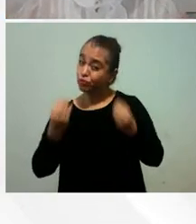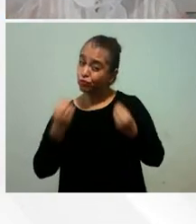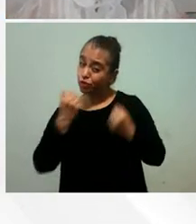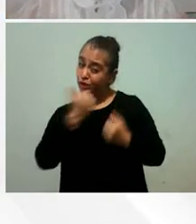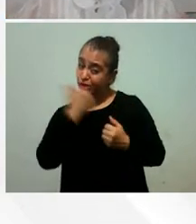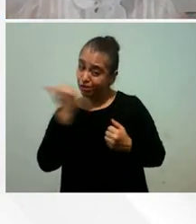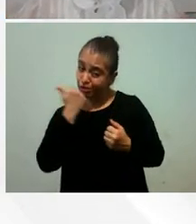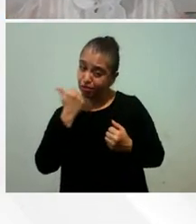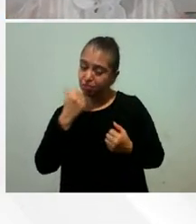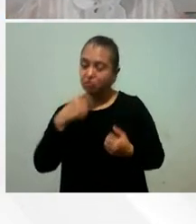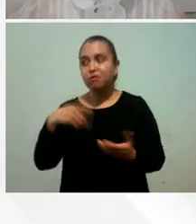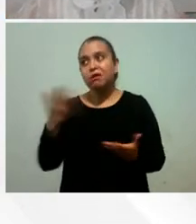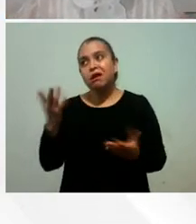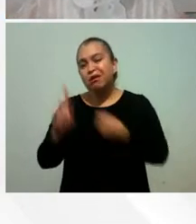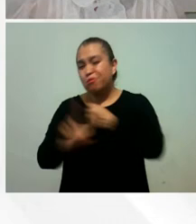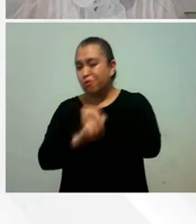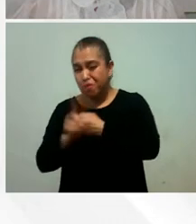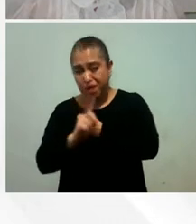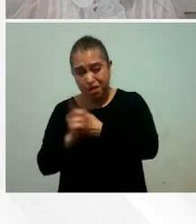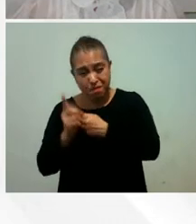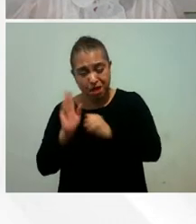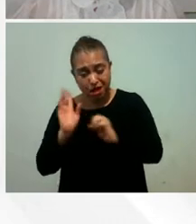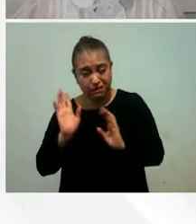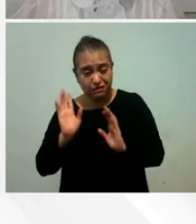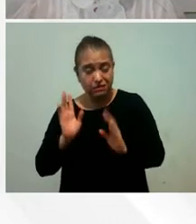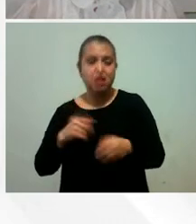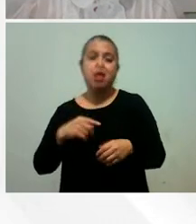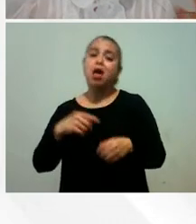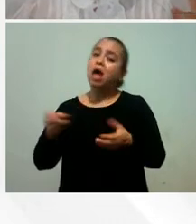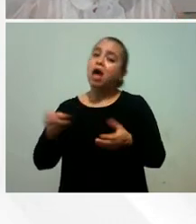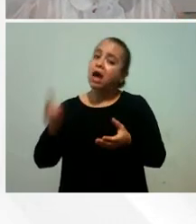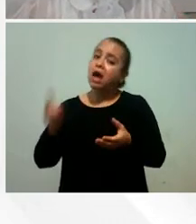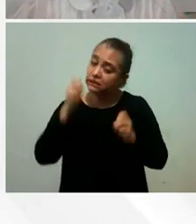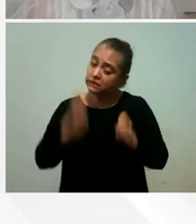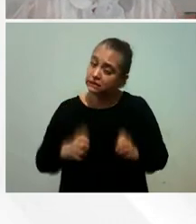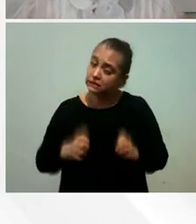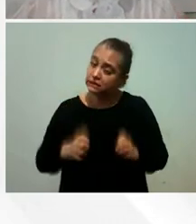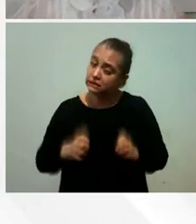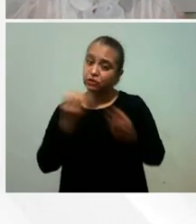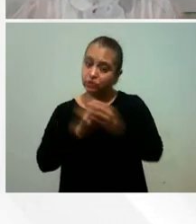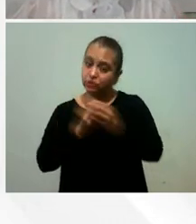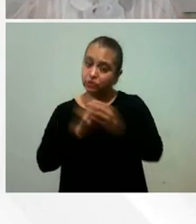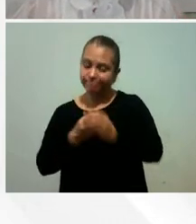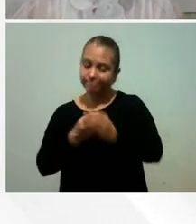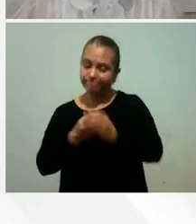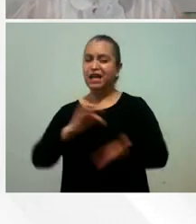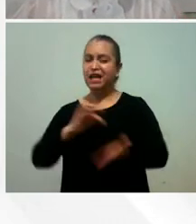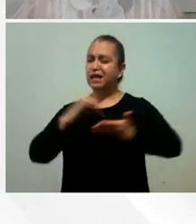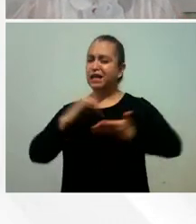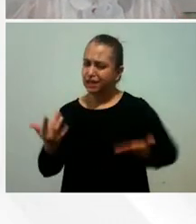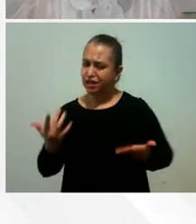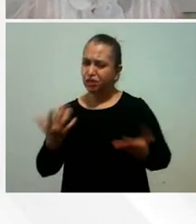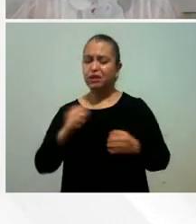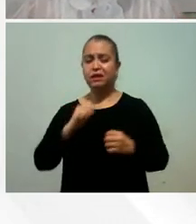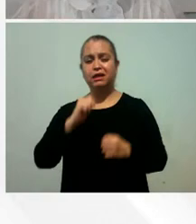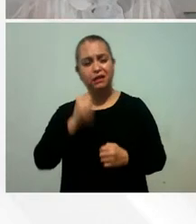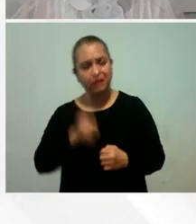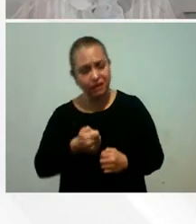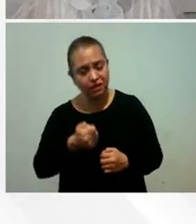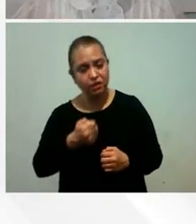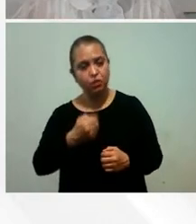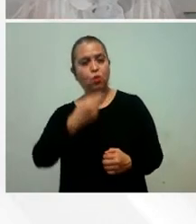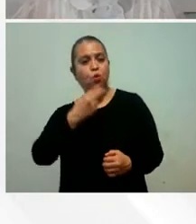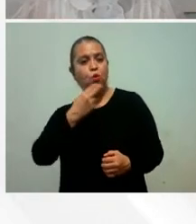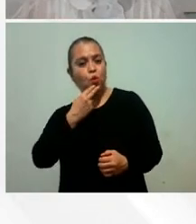de la adversidad. Y Daniela nos dice, agradecer por lo que soy. Y utilizar este momento